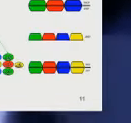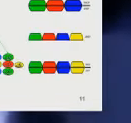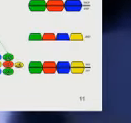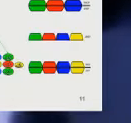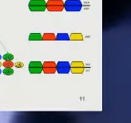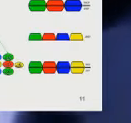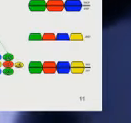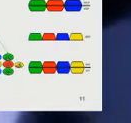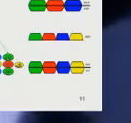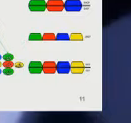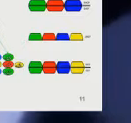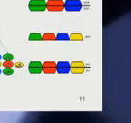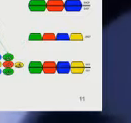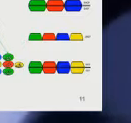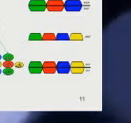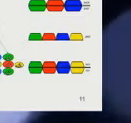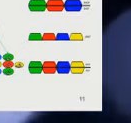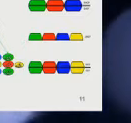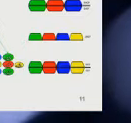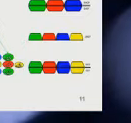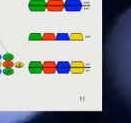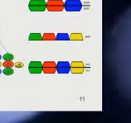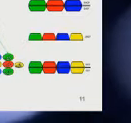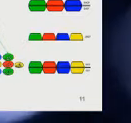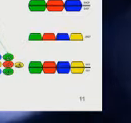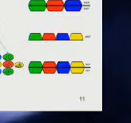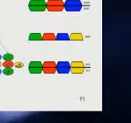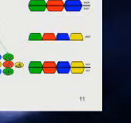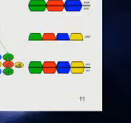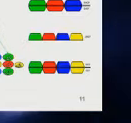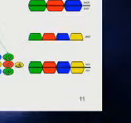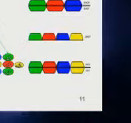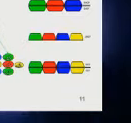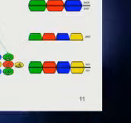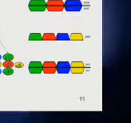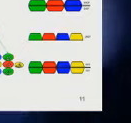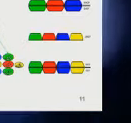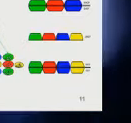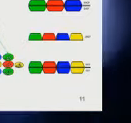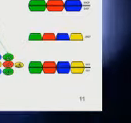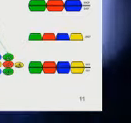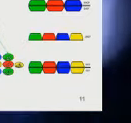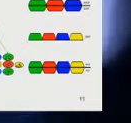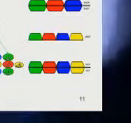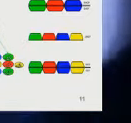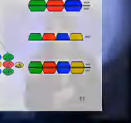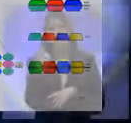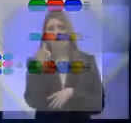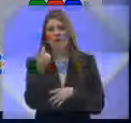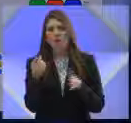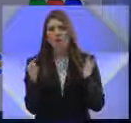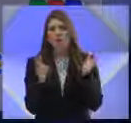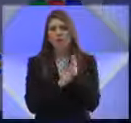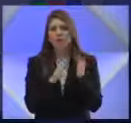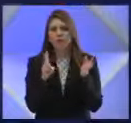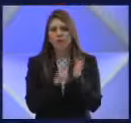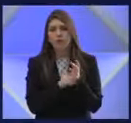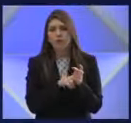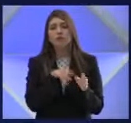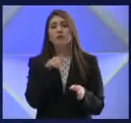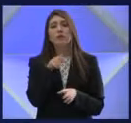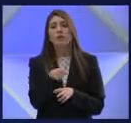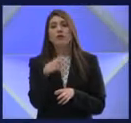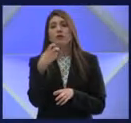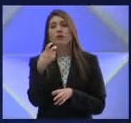podemos obtener fácilmente cuál puede ser el costo de sumando el segmento espacial y el terrestre